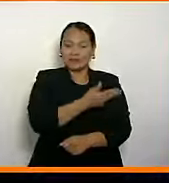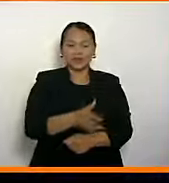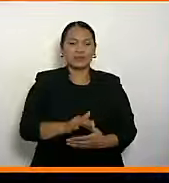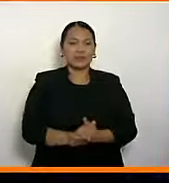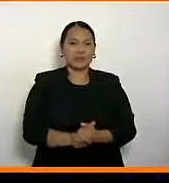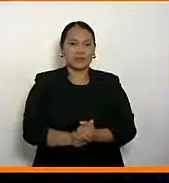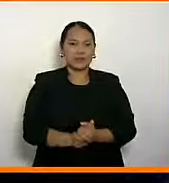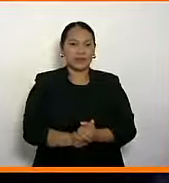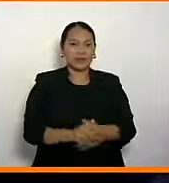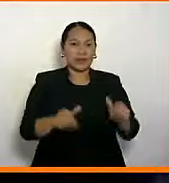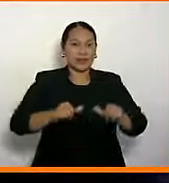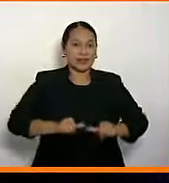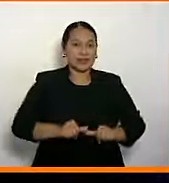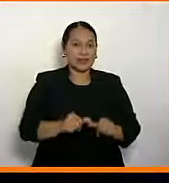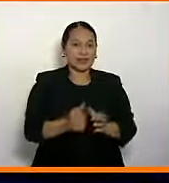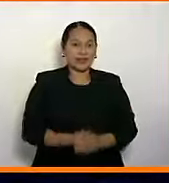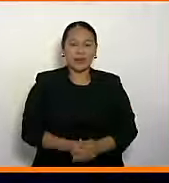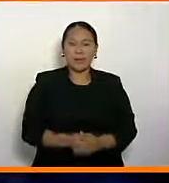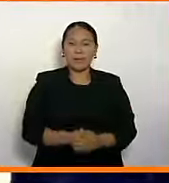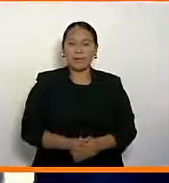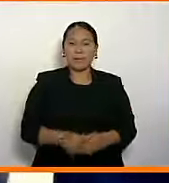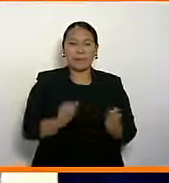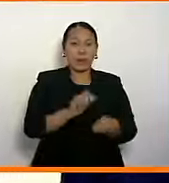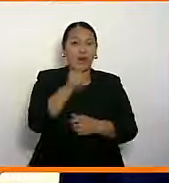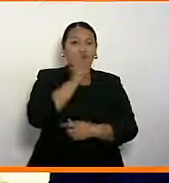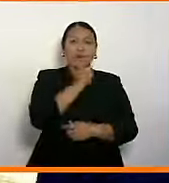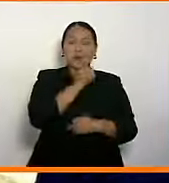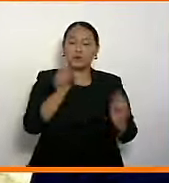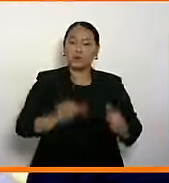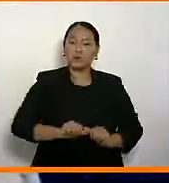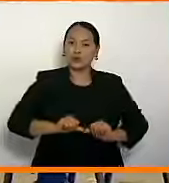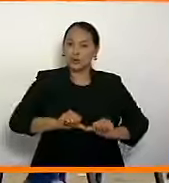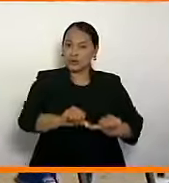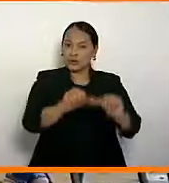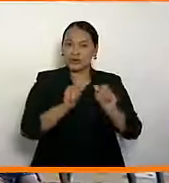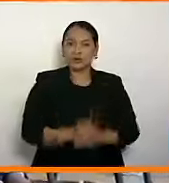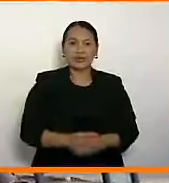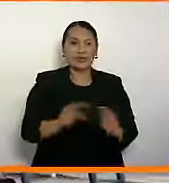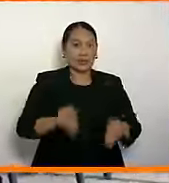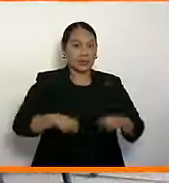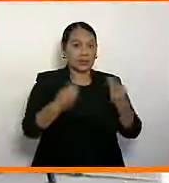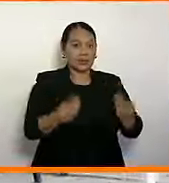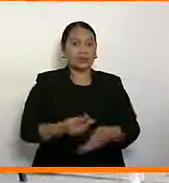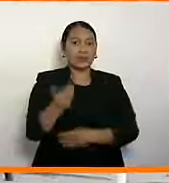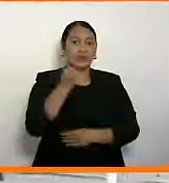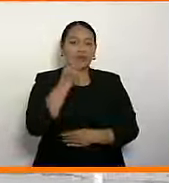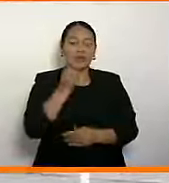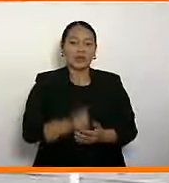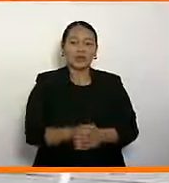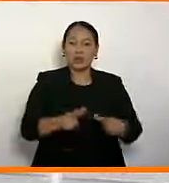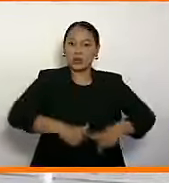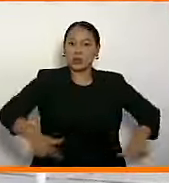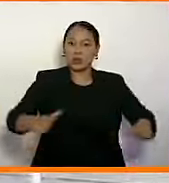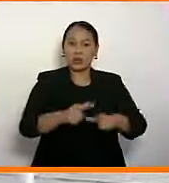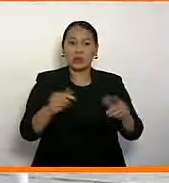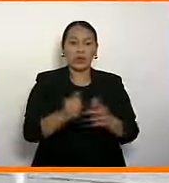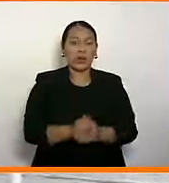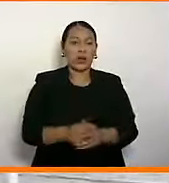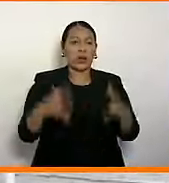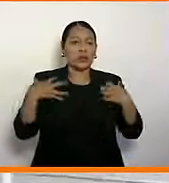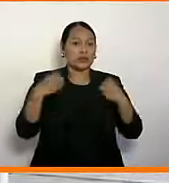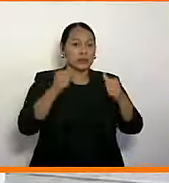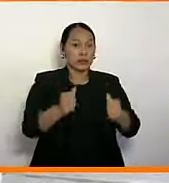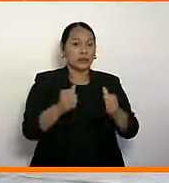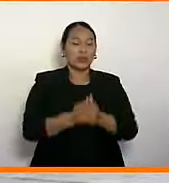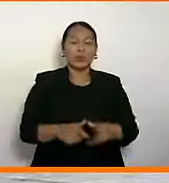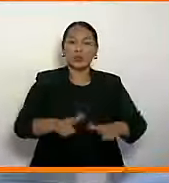Siguiendo con su ruta solidaria, Loto realizó la entrega de 200 desayunos en el Macro Distrito Municipal de Salud, ubicado en Barrio Las